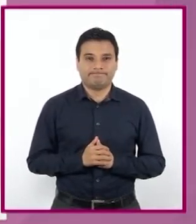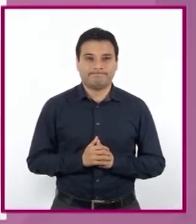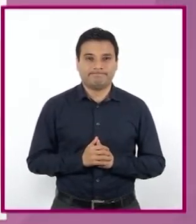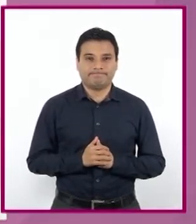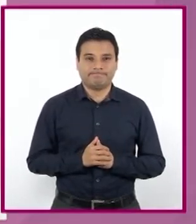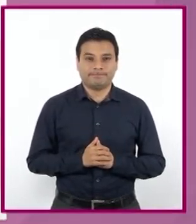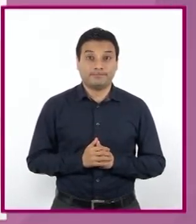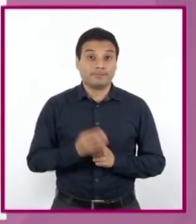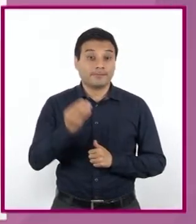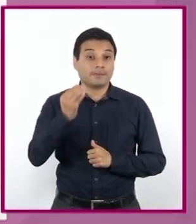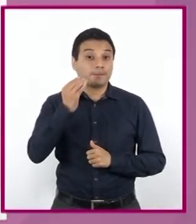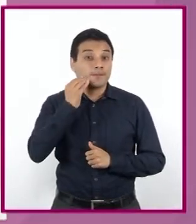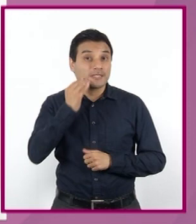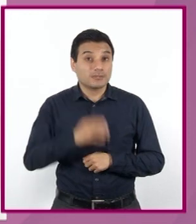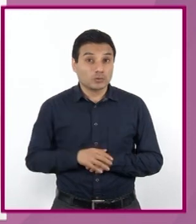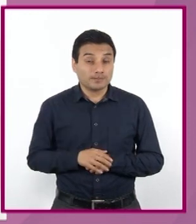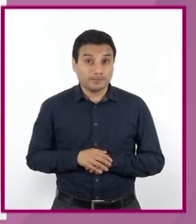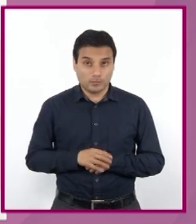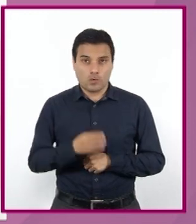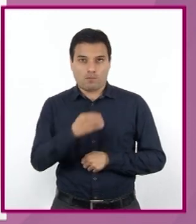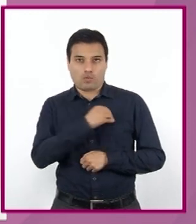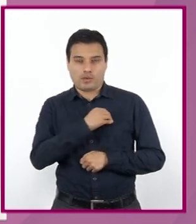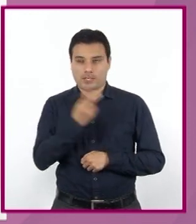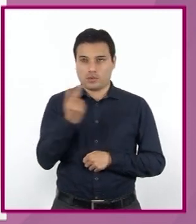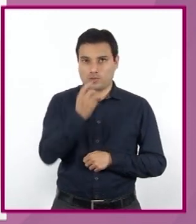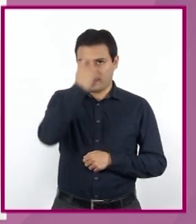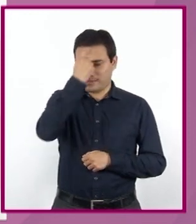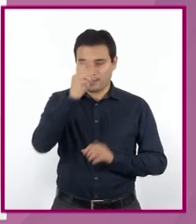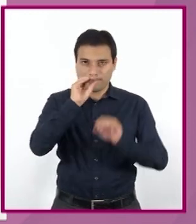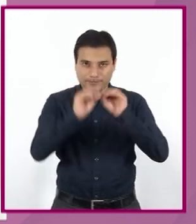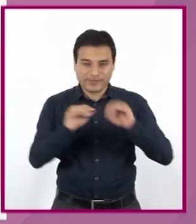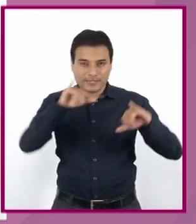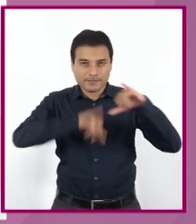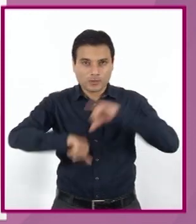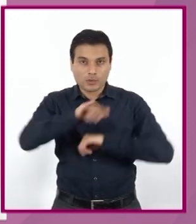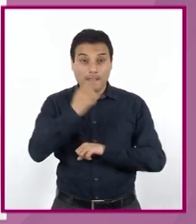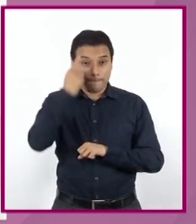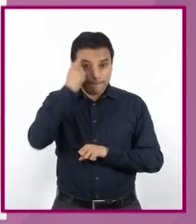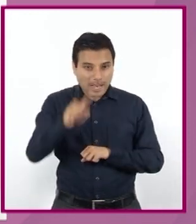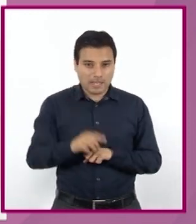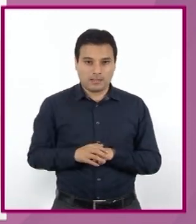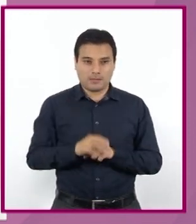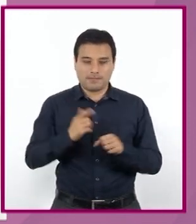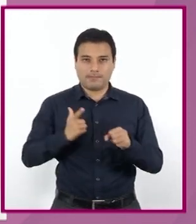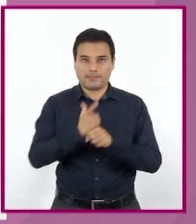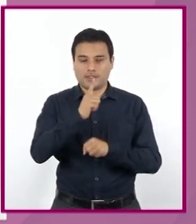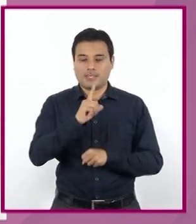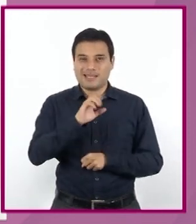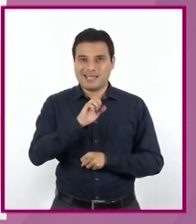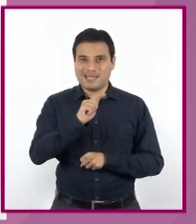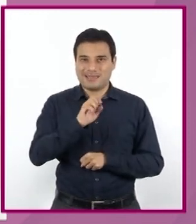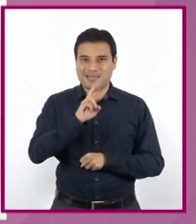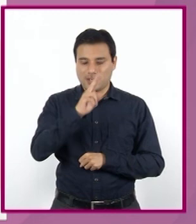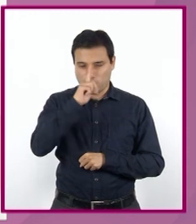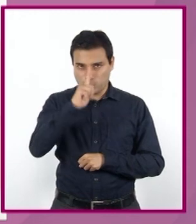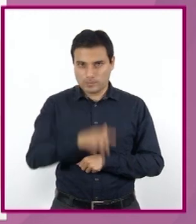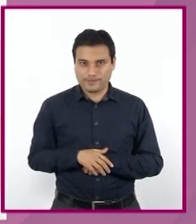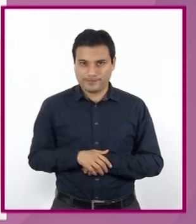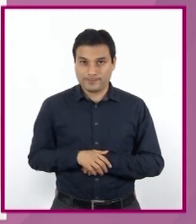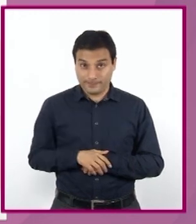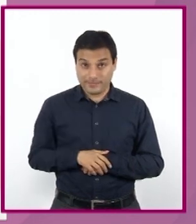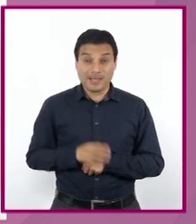Michelson y Morley diseñaron un experimento para detectar el éter luminífero. Michelson y